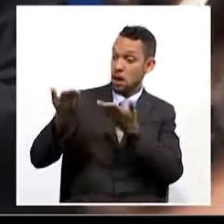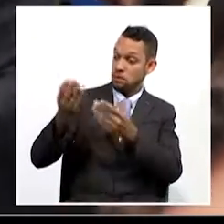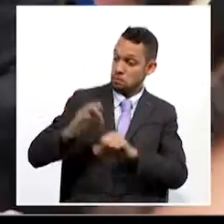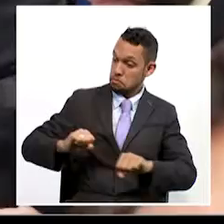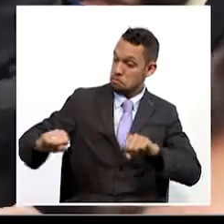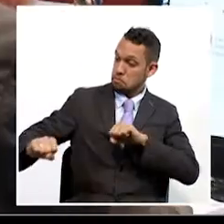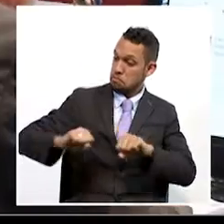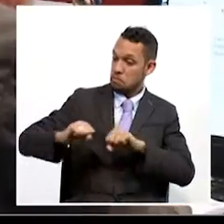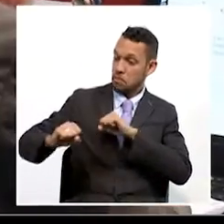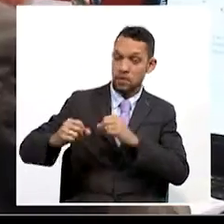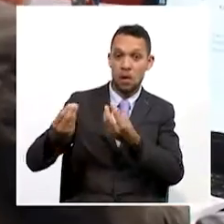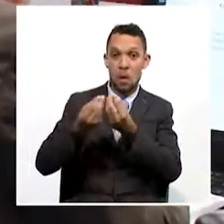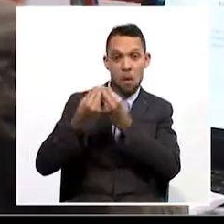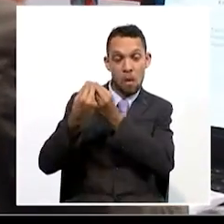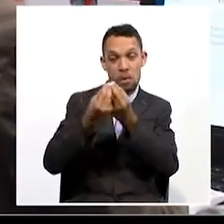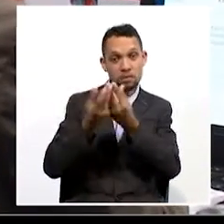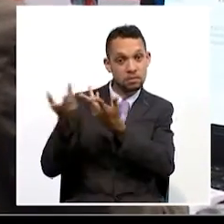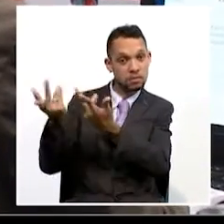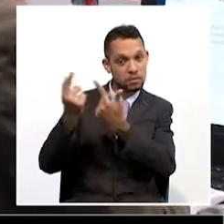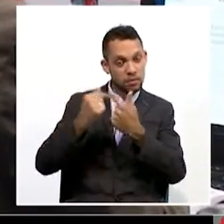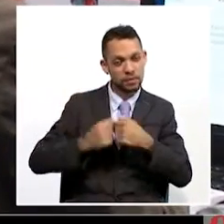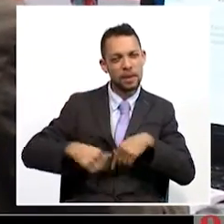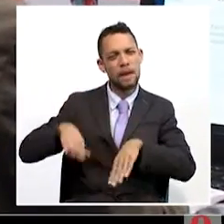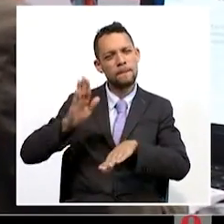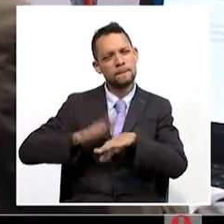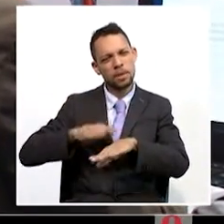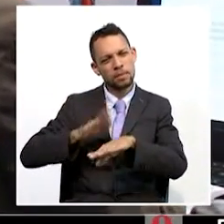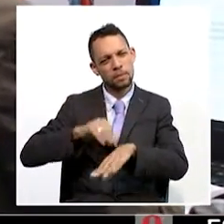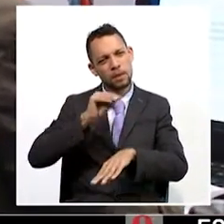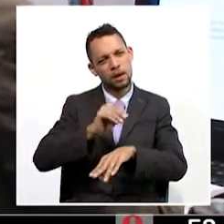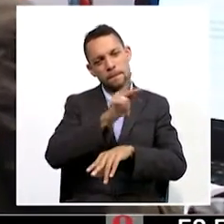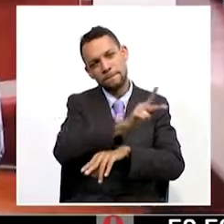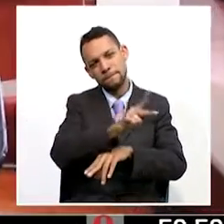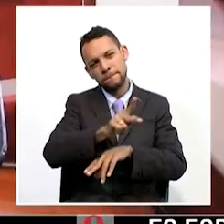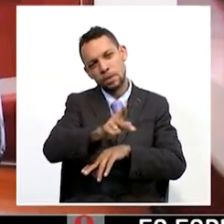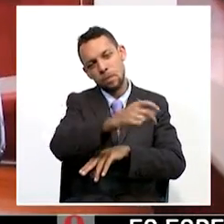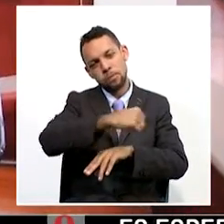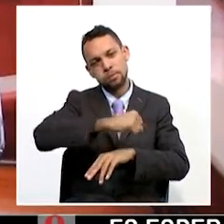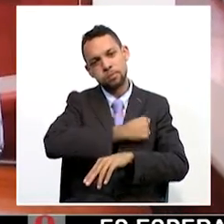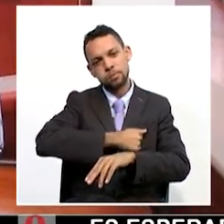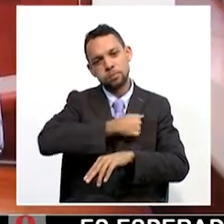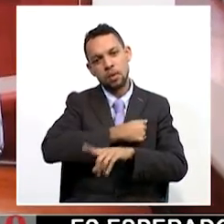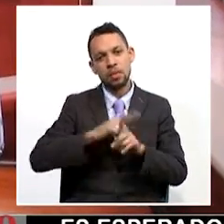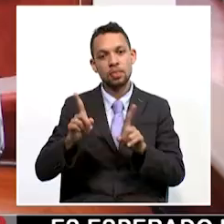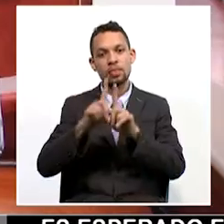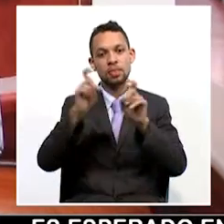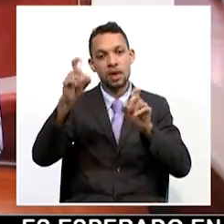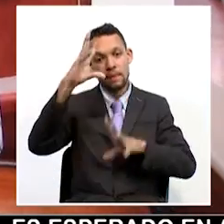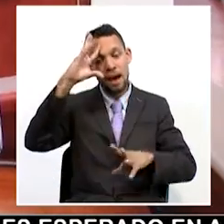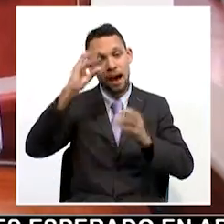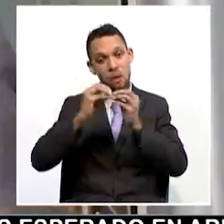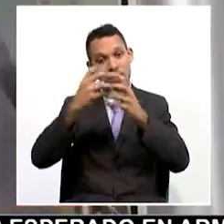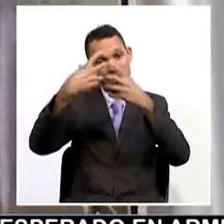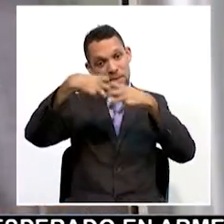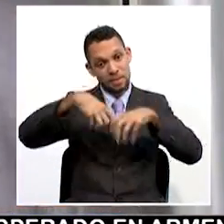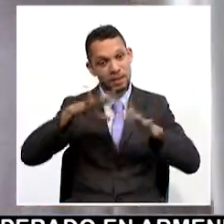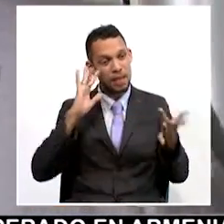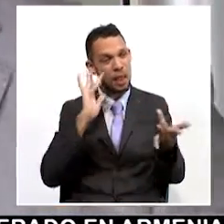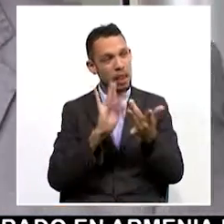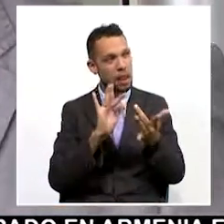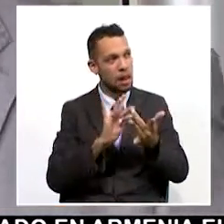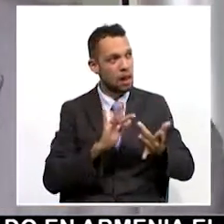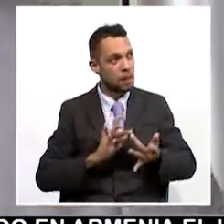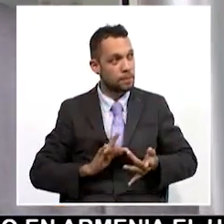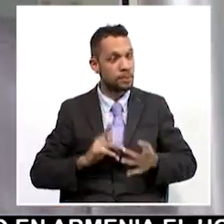presentó en el consejo, pero le realizó una solicitud de algunos ciudadanos de revisar el tema de contratación. Como también me tiene